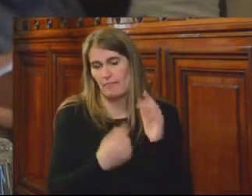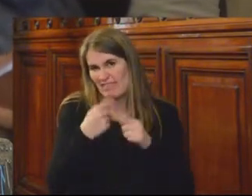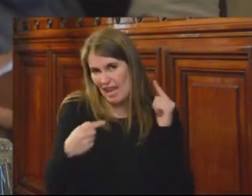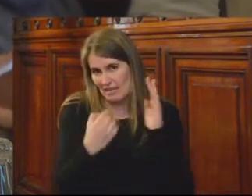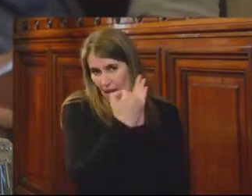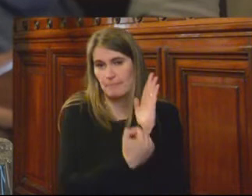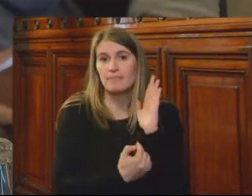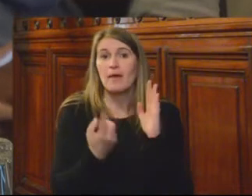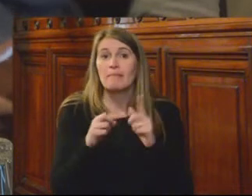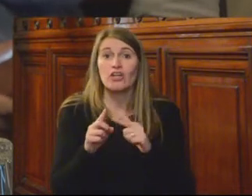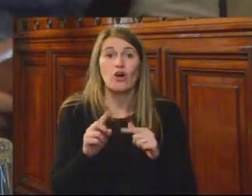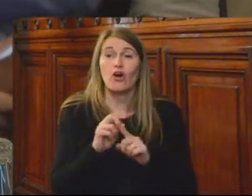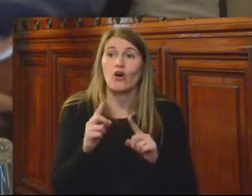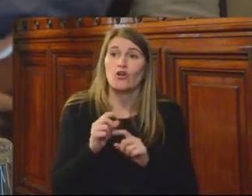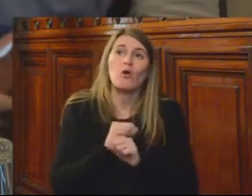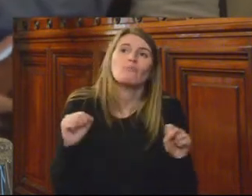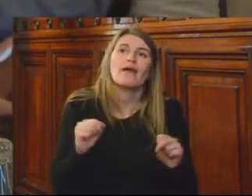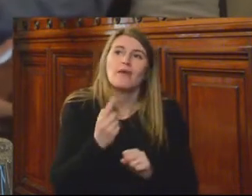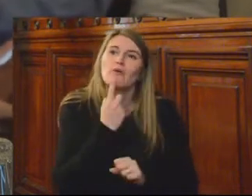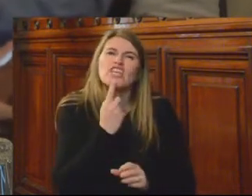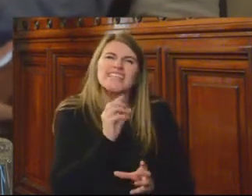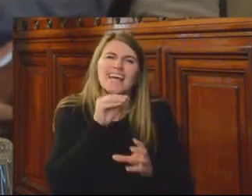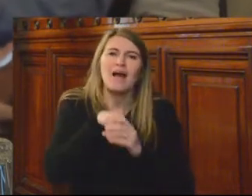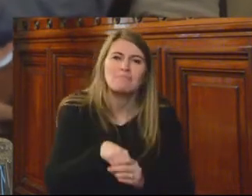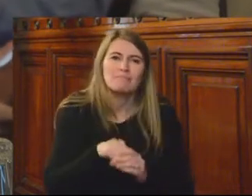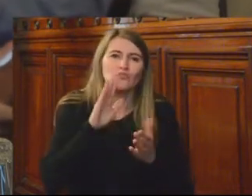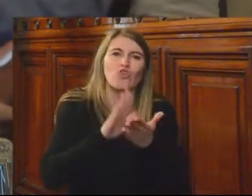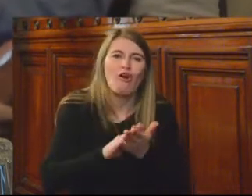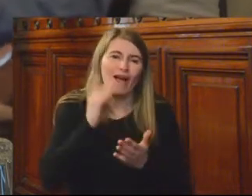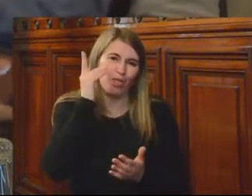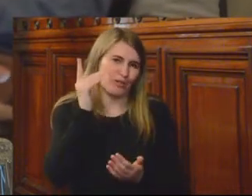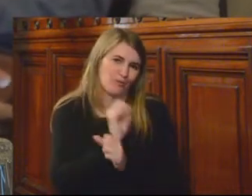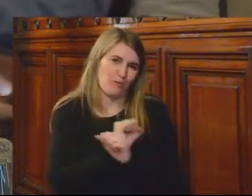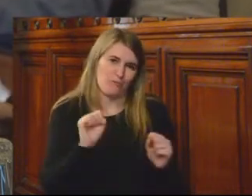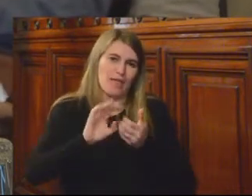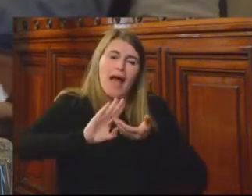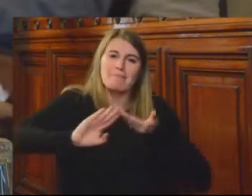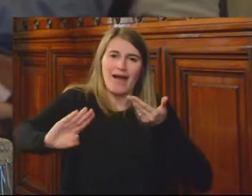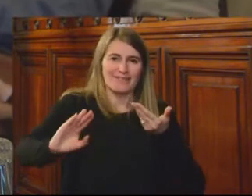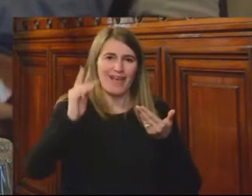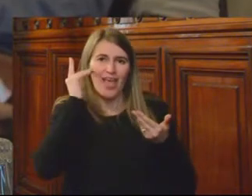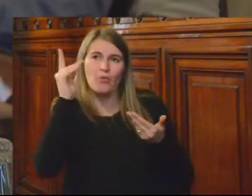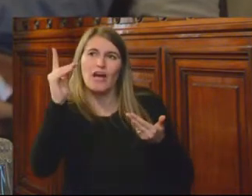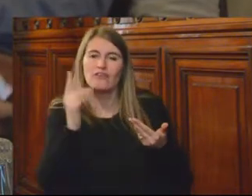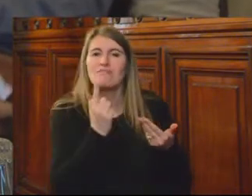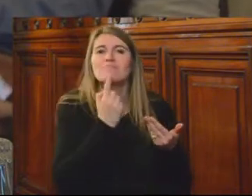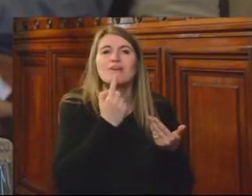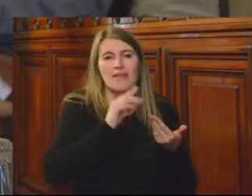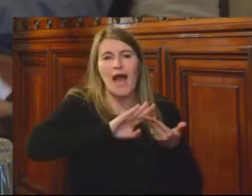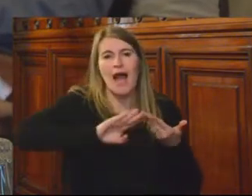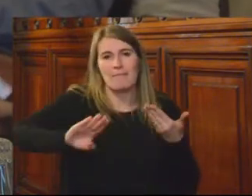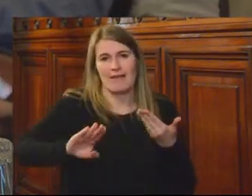que no se debe politizar la educación. O sea, bajo ningún término la educación debe politizarse en Venezuela, ni por